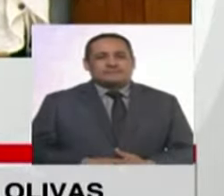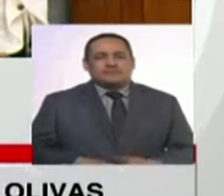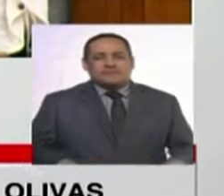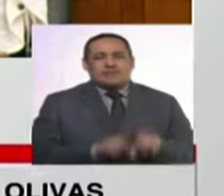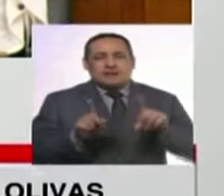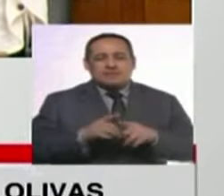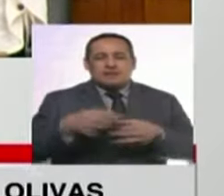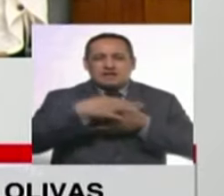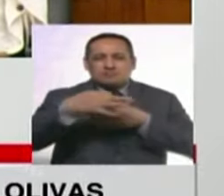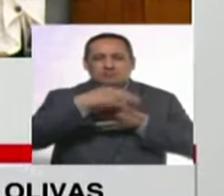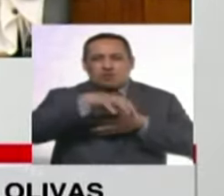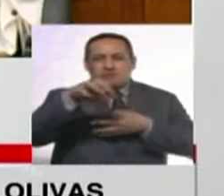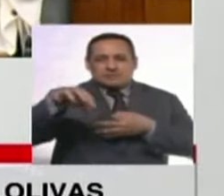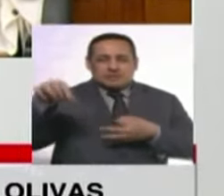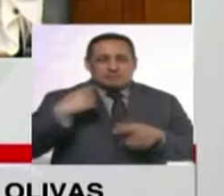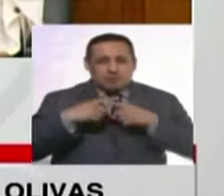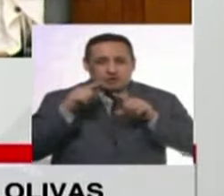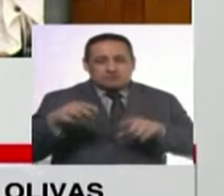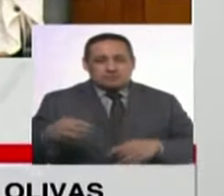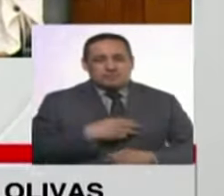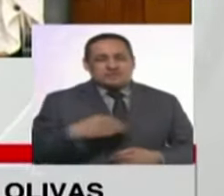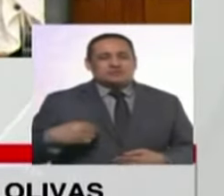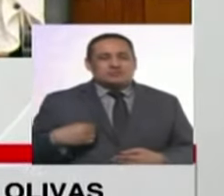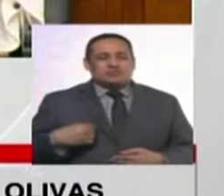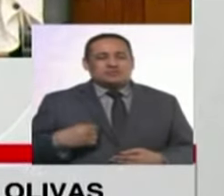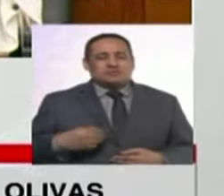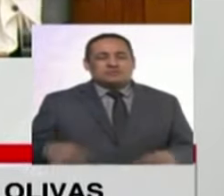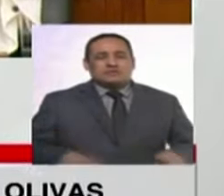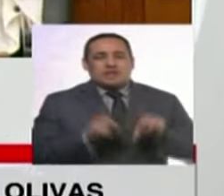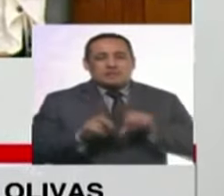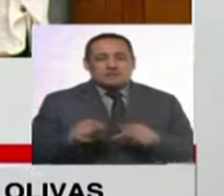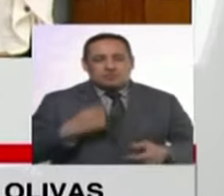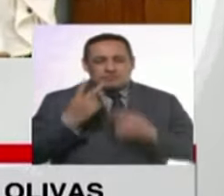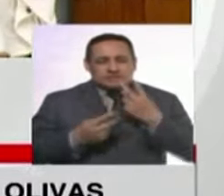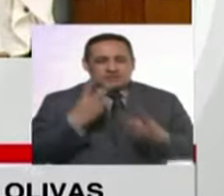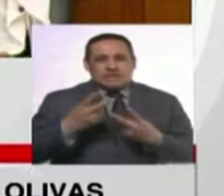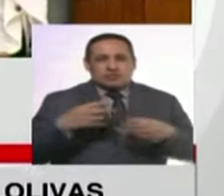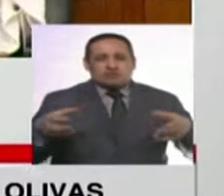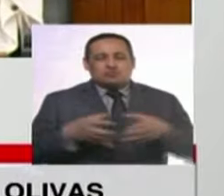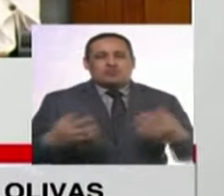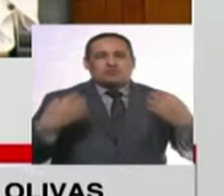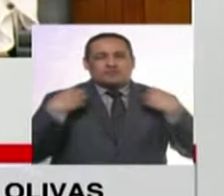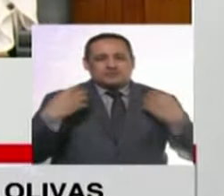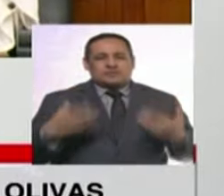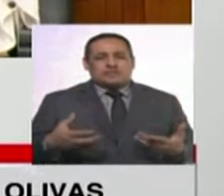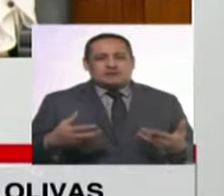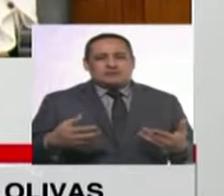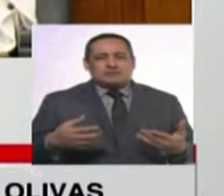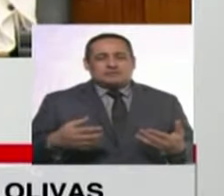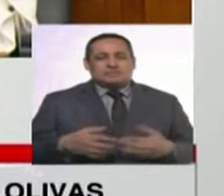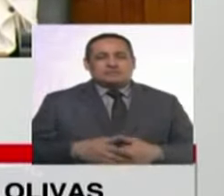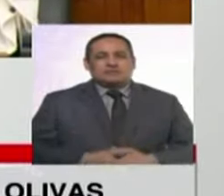en las provincias por eso señor ministro hemos visitado a su despacho